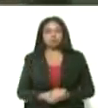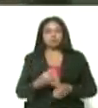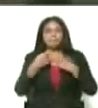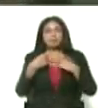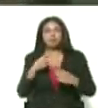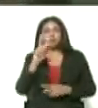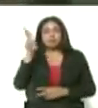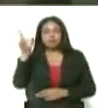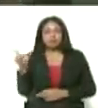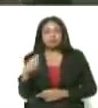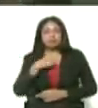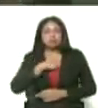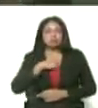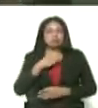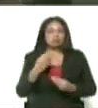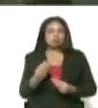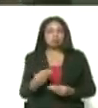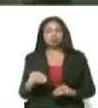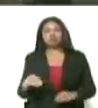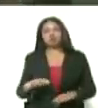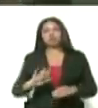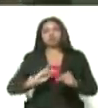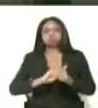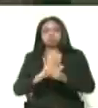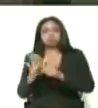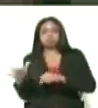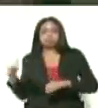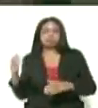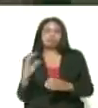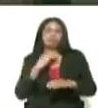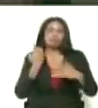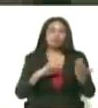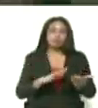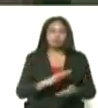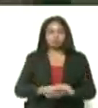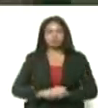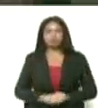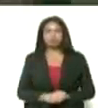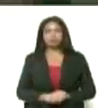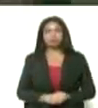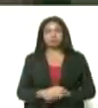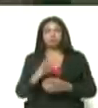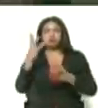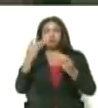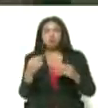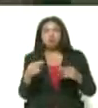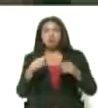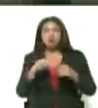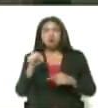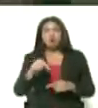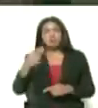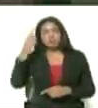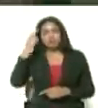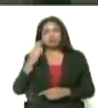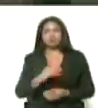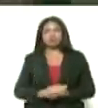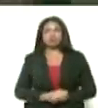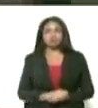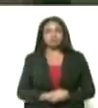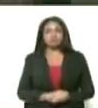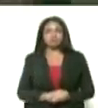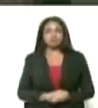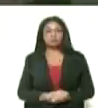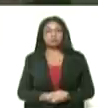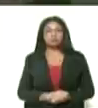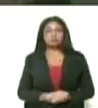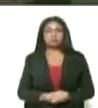estos venezolanos víctimas del COVID-19. Bueno, esos son los números al día de hoy, el